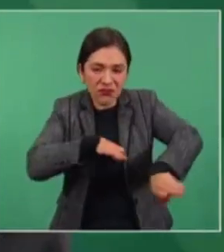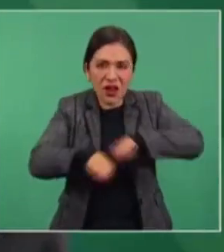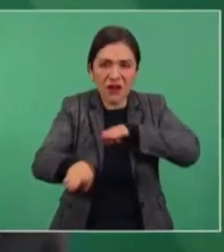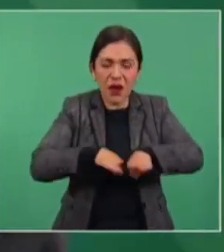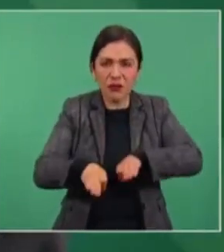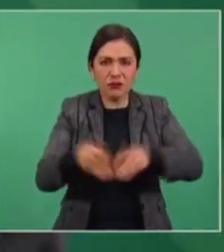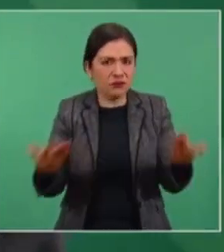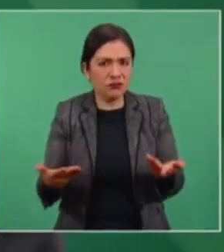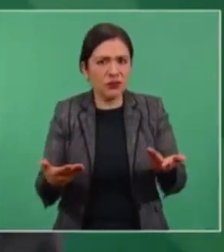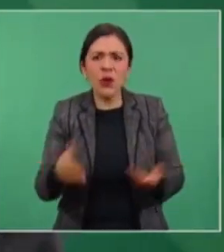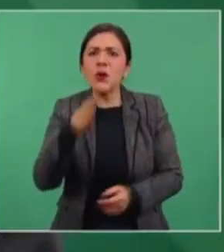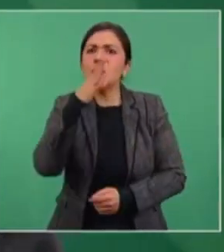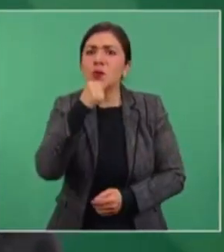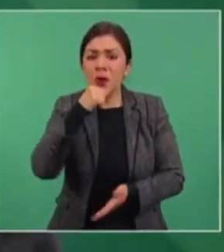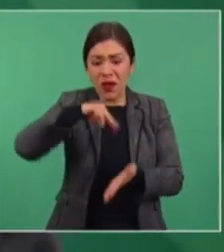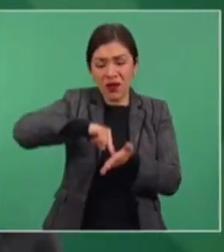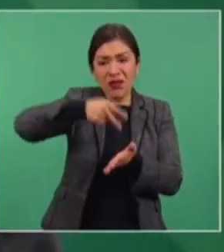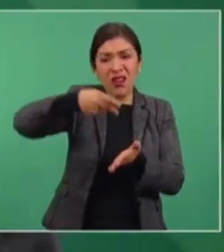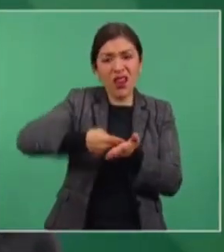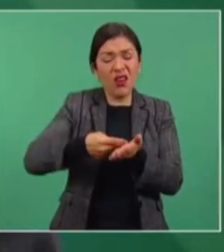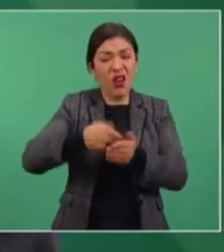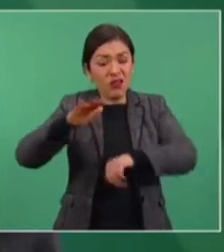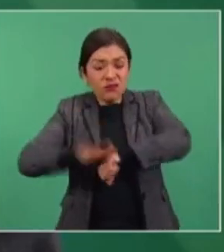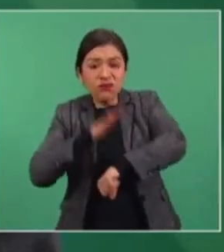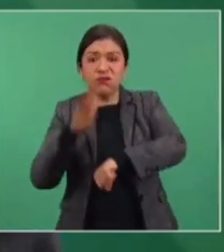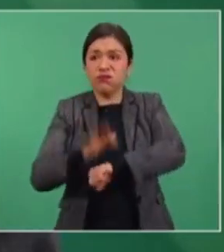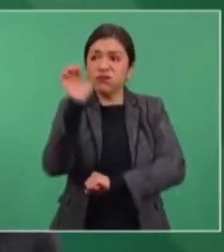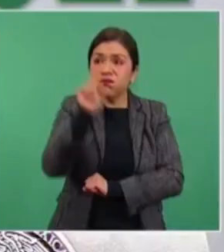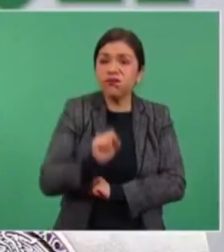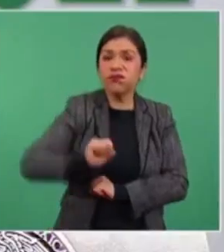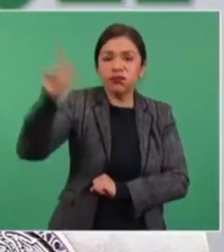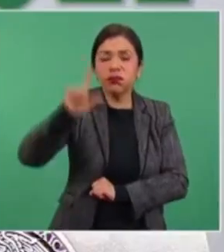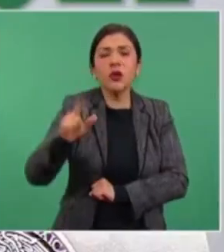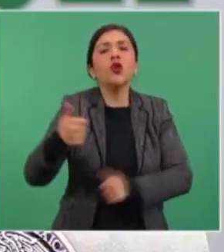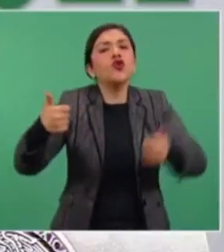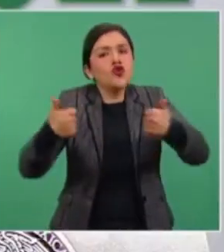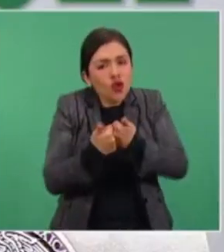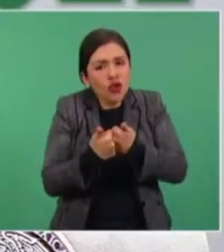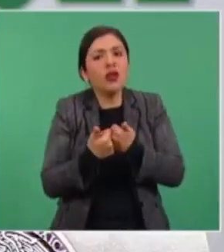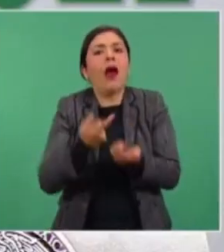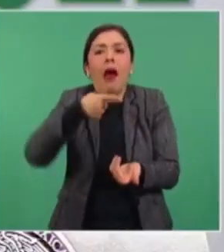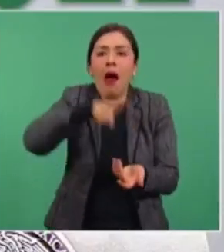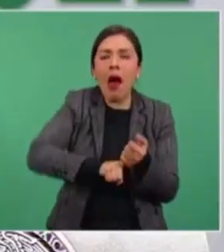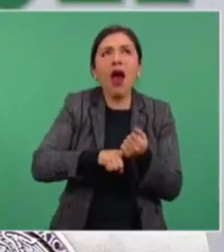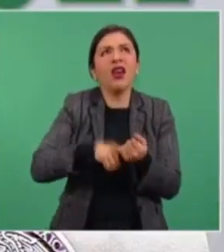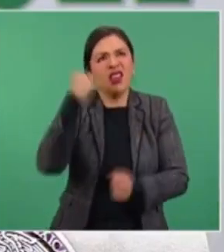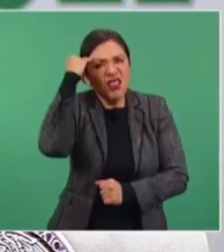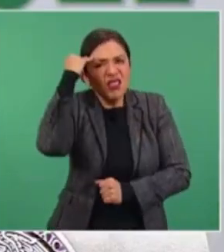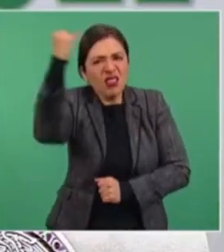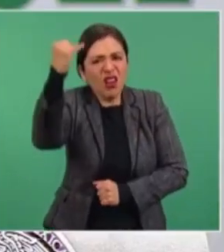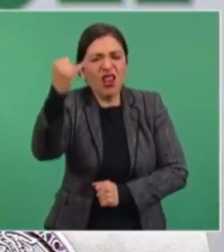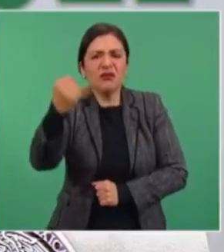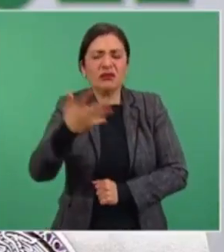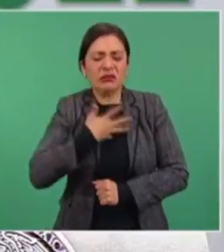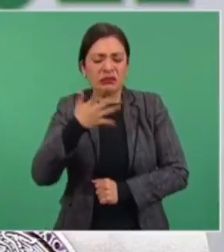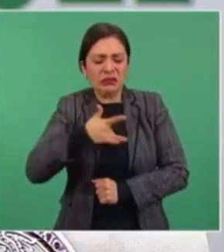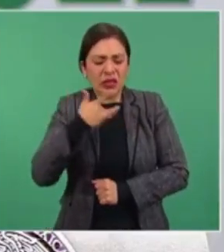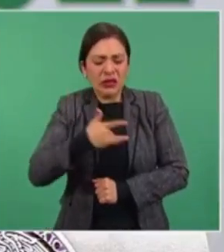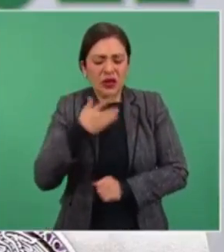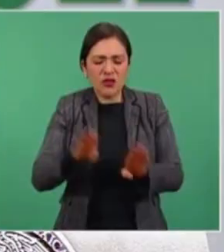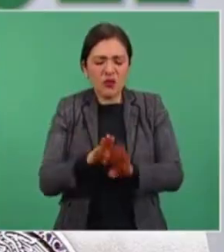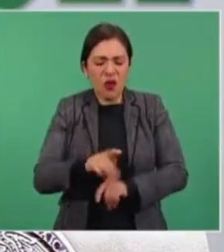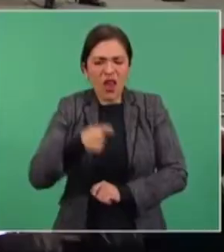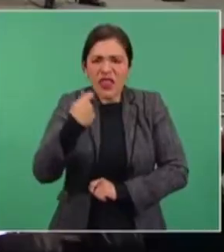puede existir un ingeniero de excelencia sin ideología ni identidad nacional, y que la ingeniería sin